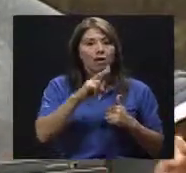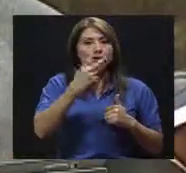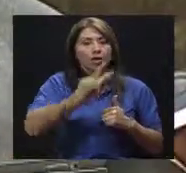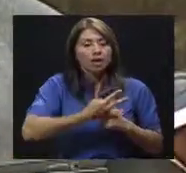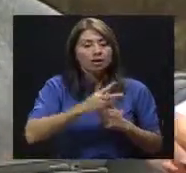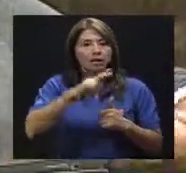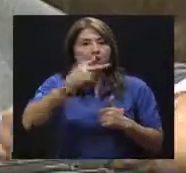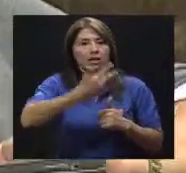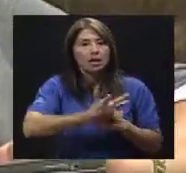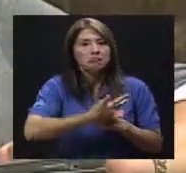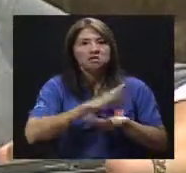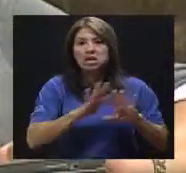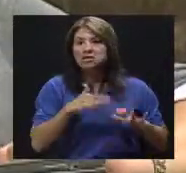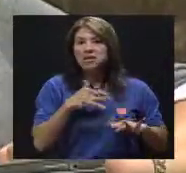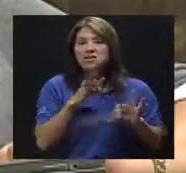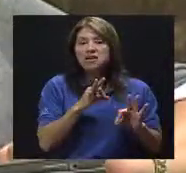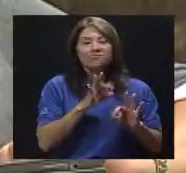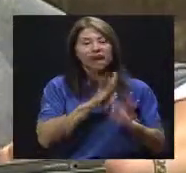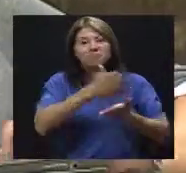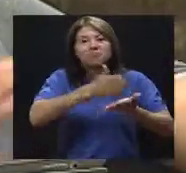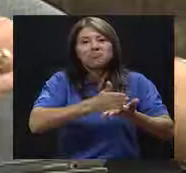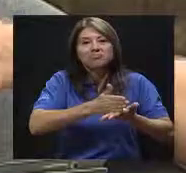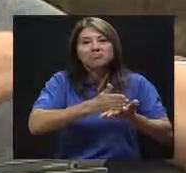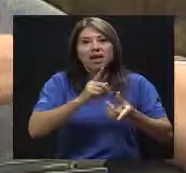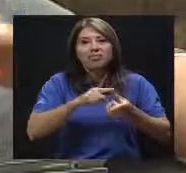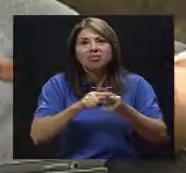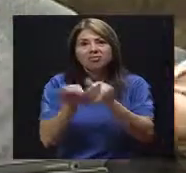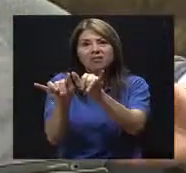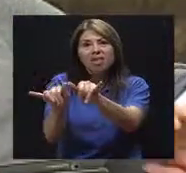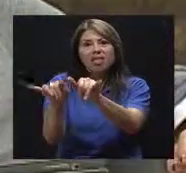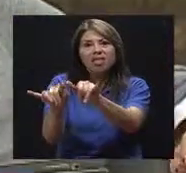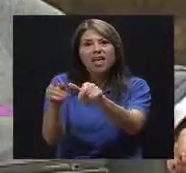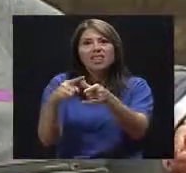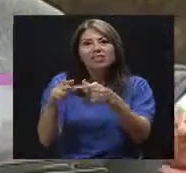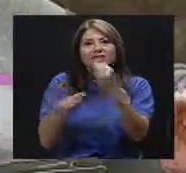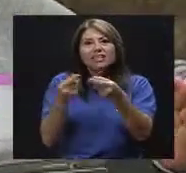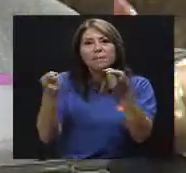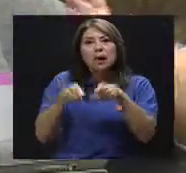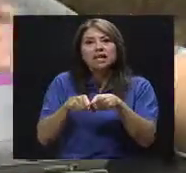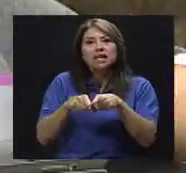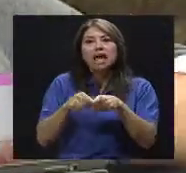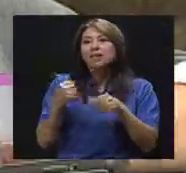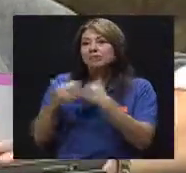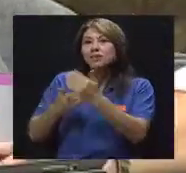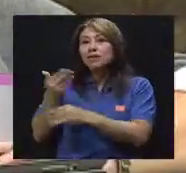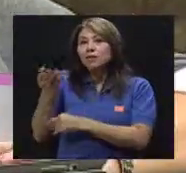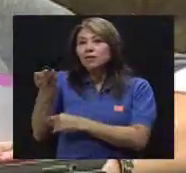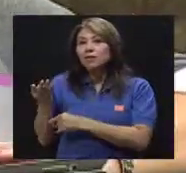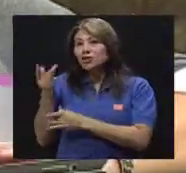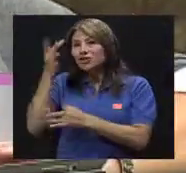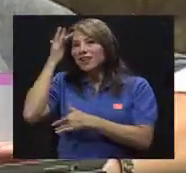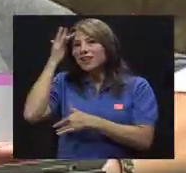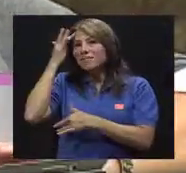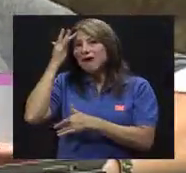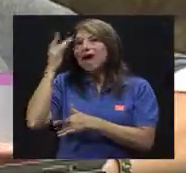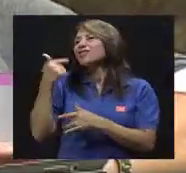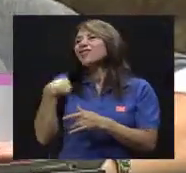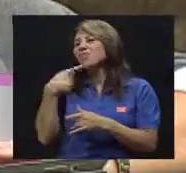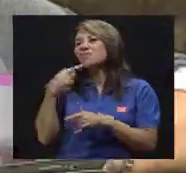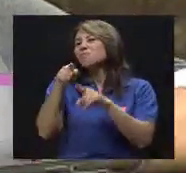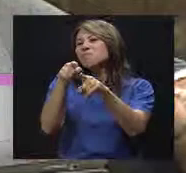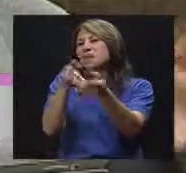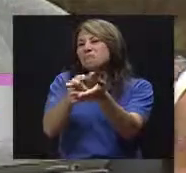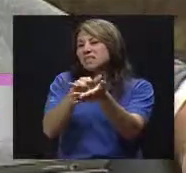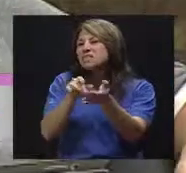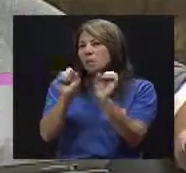en su botiquín de medicamentos. ¿Y qué es lo que pasa? Que si yo lo tomaba y me quedó una reserva por ahí y mi esposo se enferma, en lugar de decirle, mira, anda al médico, le